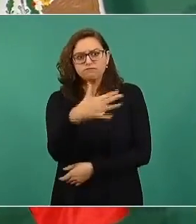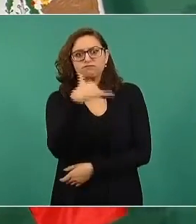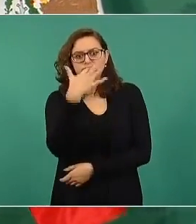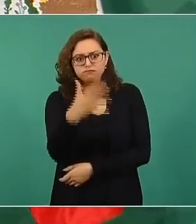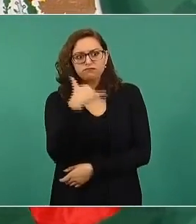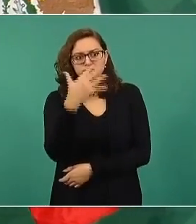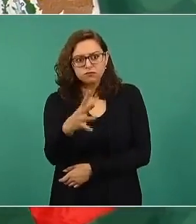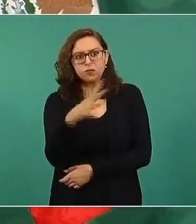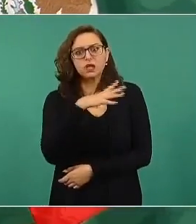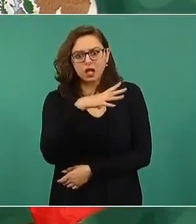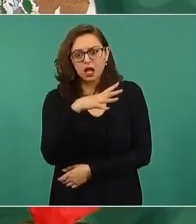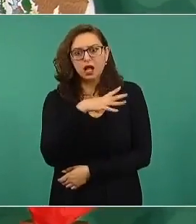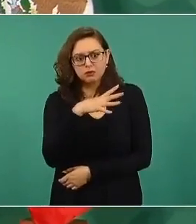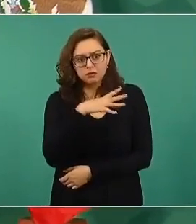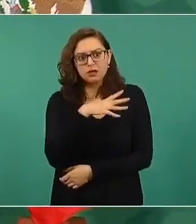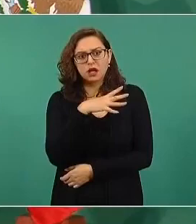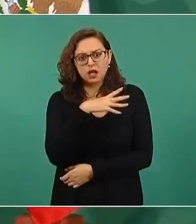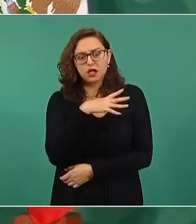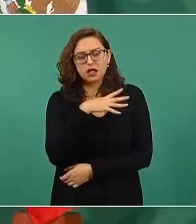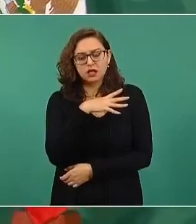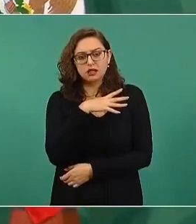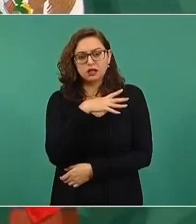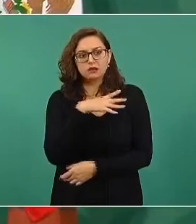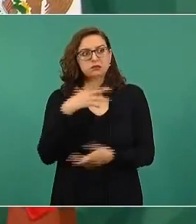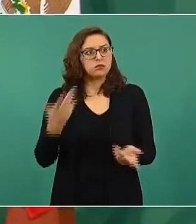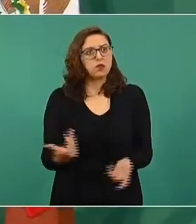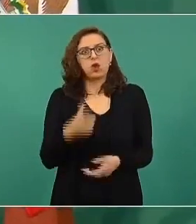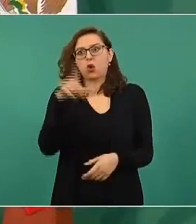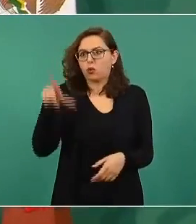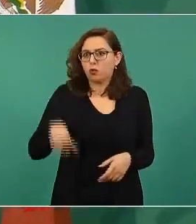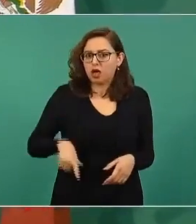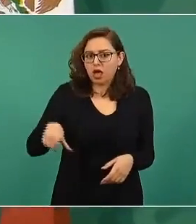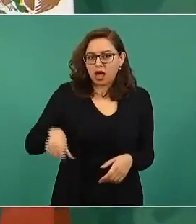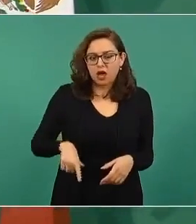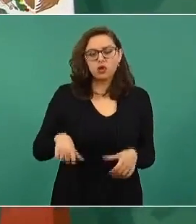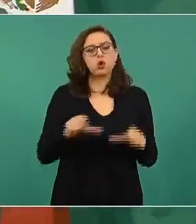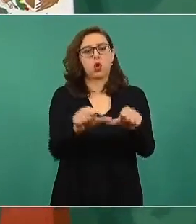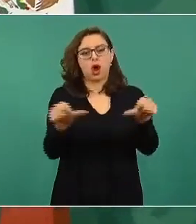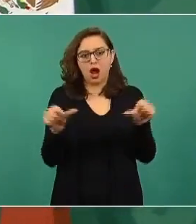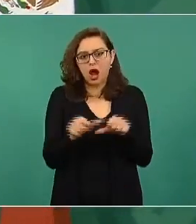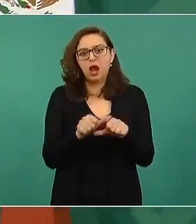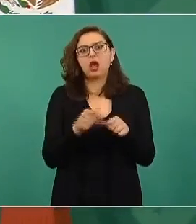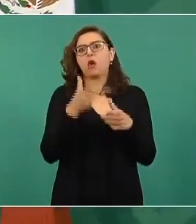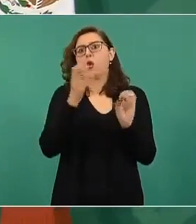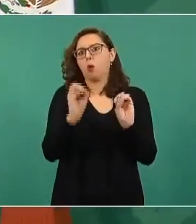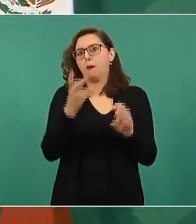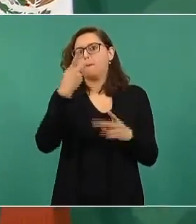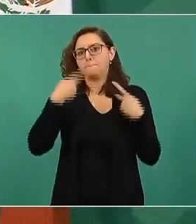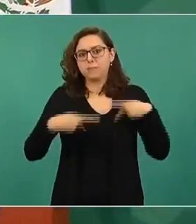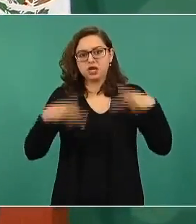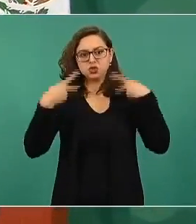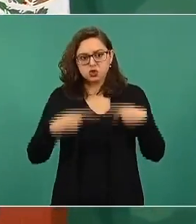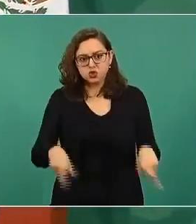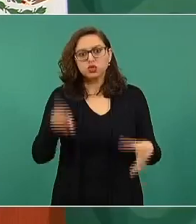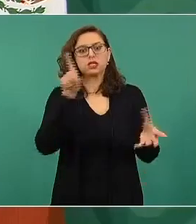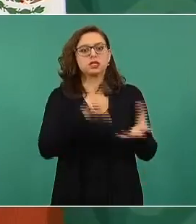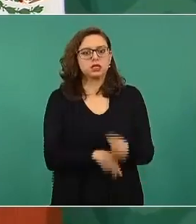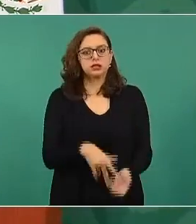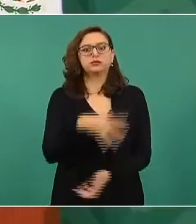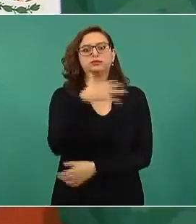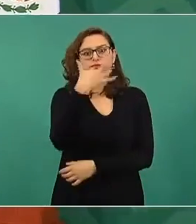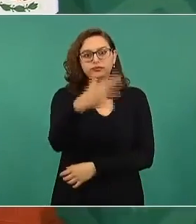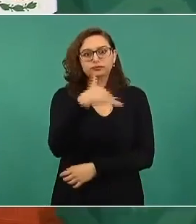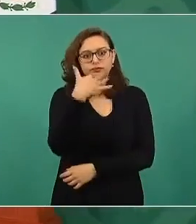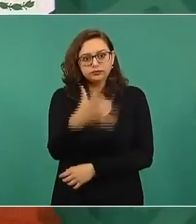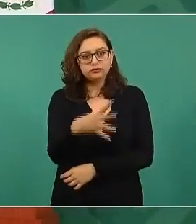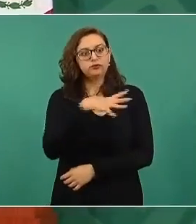corrupción en el gobierno, en un área, o un funcionario está